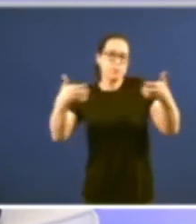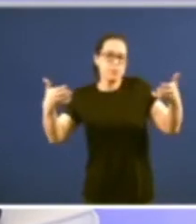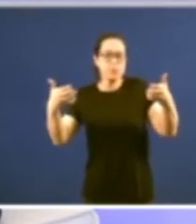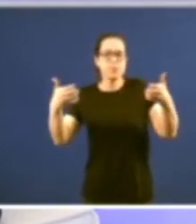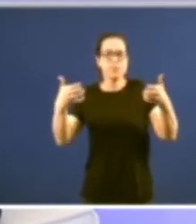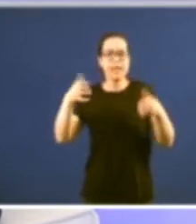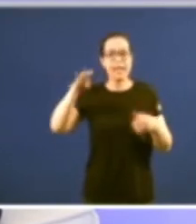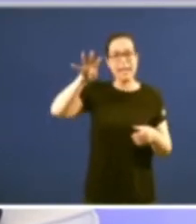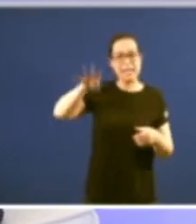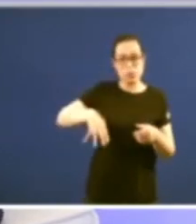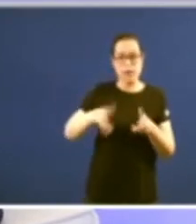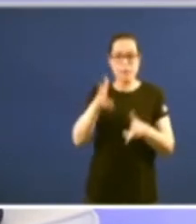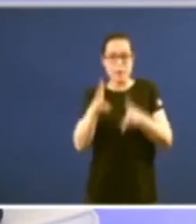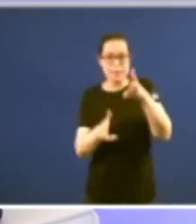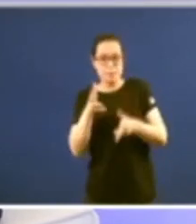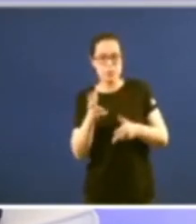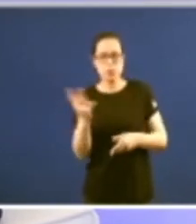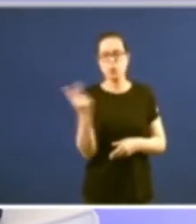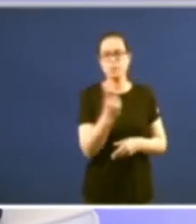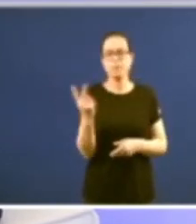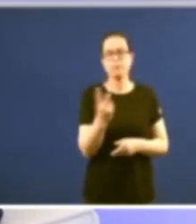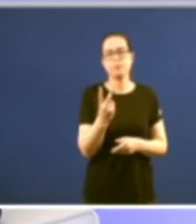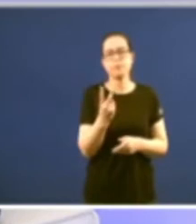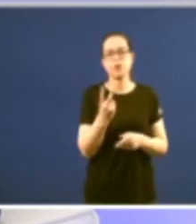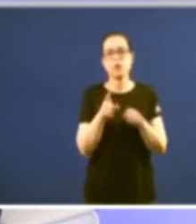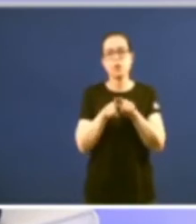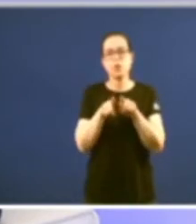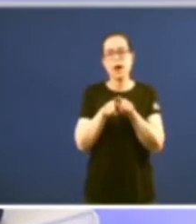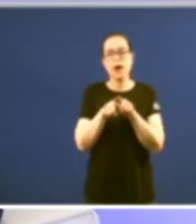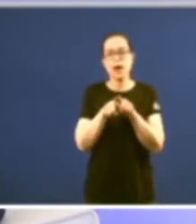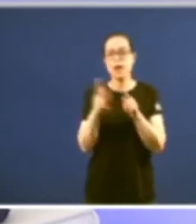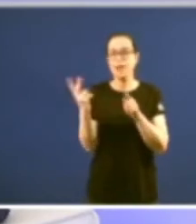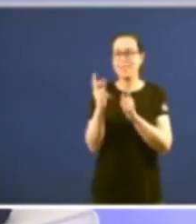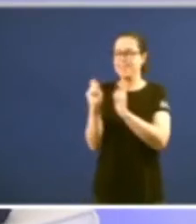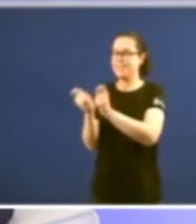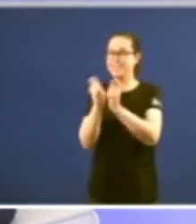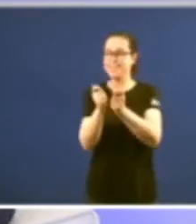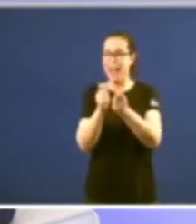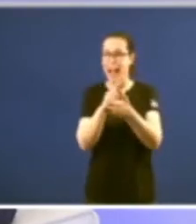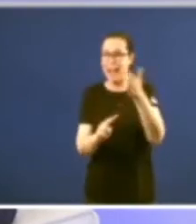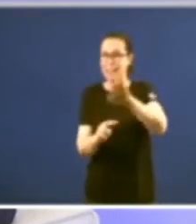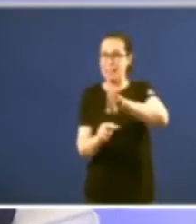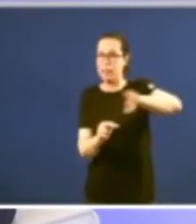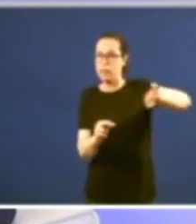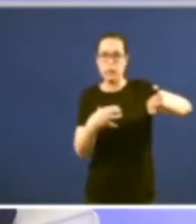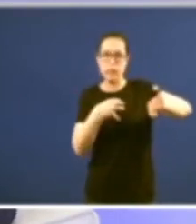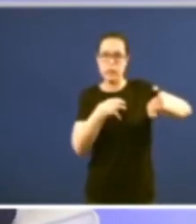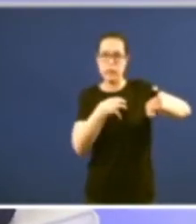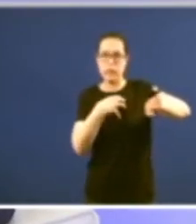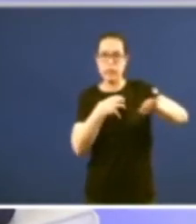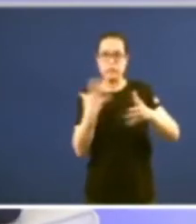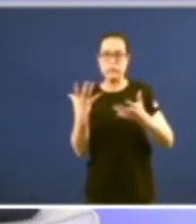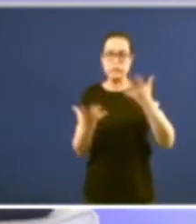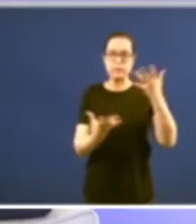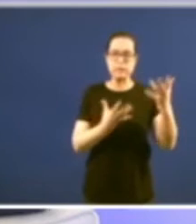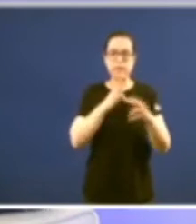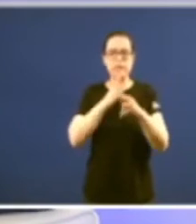Cataluña e ao País Vasco sin incluir a Galicia ou a Constitución non podría decir tendrán unha autonomía unha acceso